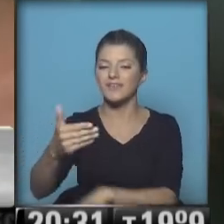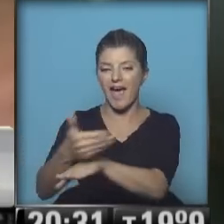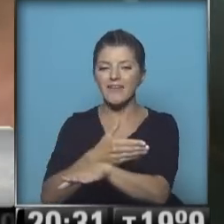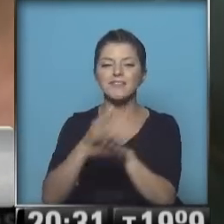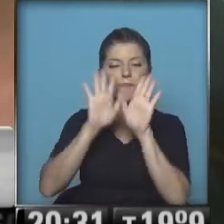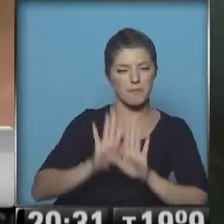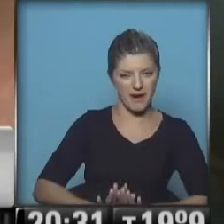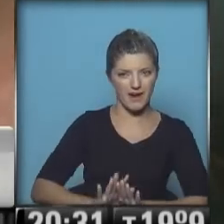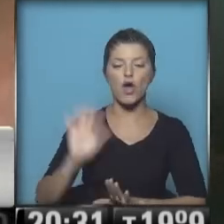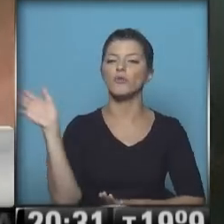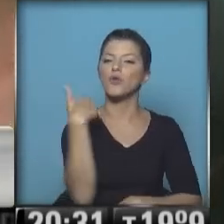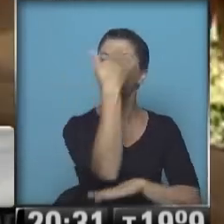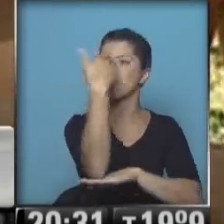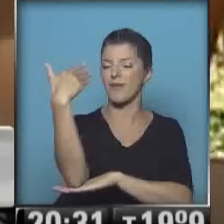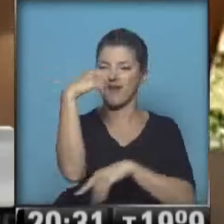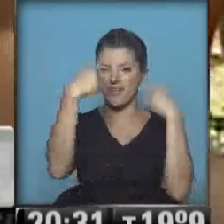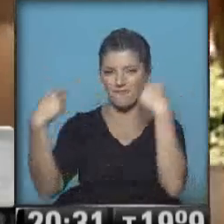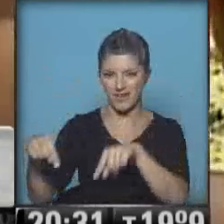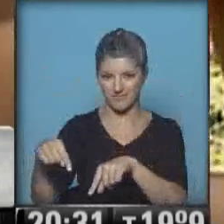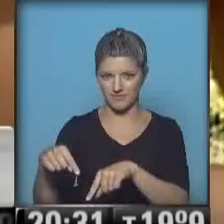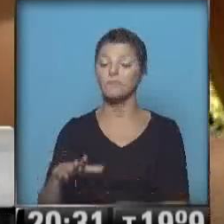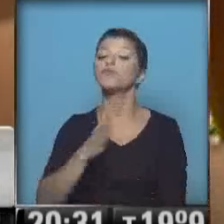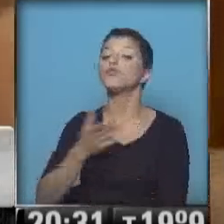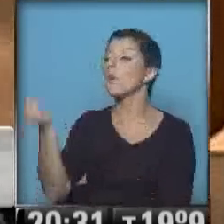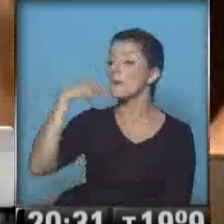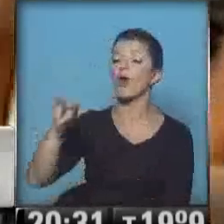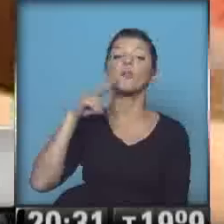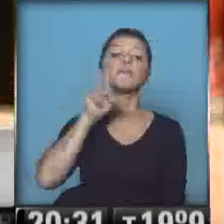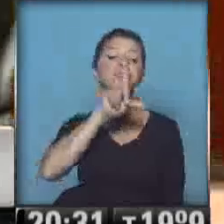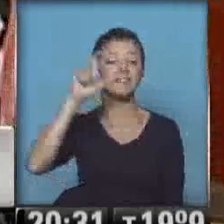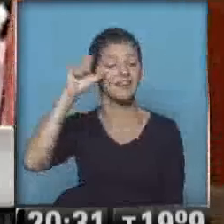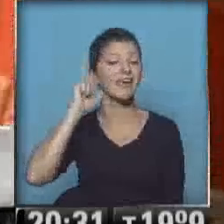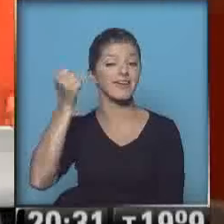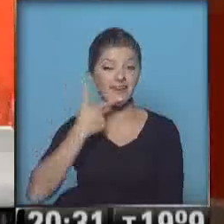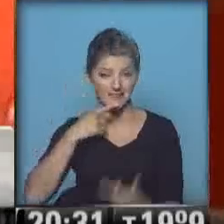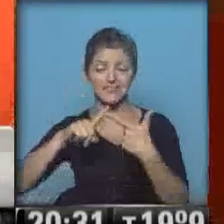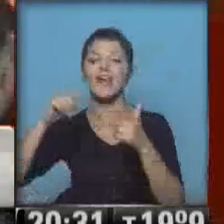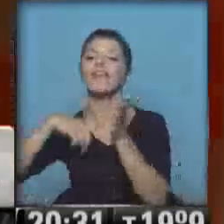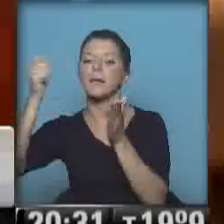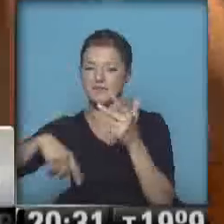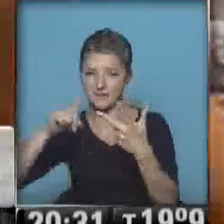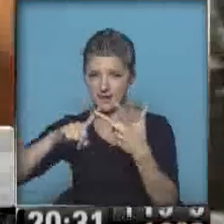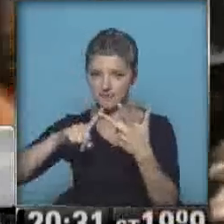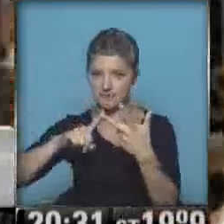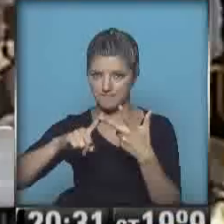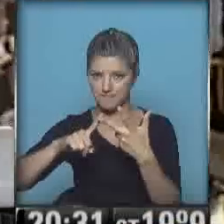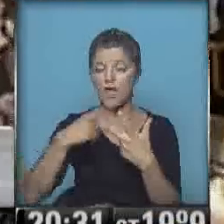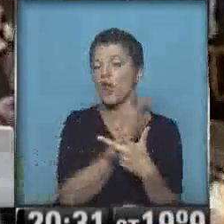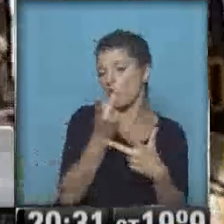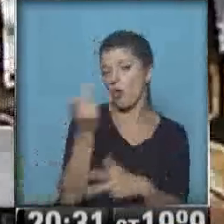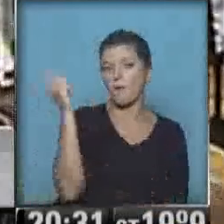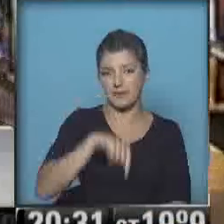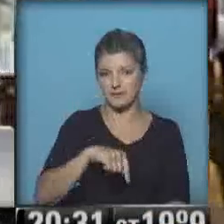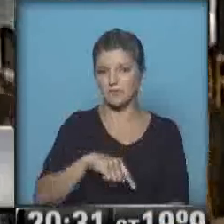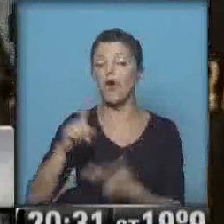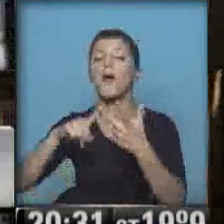misa, con todas las banderas del país. Yo vengo de General Villegas, provincia de Buenos Aires. De Corrientes Capital. Corrientes Capital nos vinimos los dos a dedos. Mar